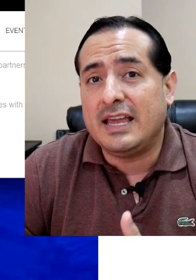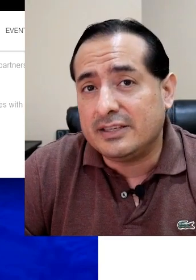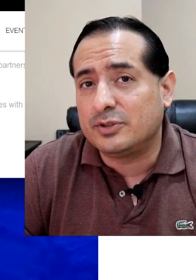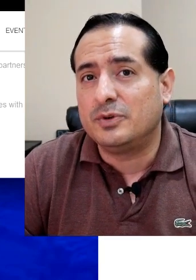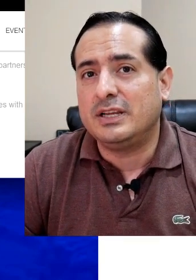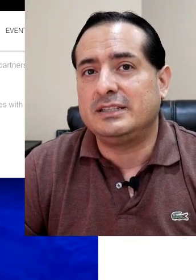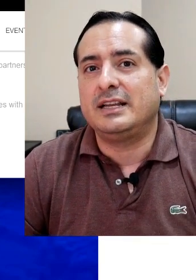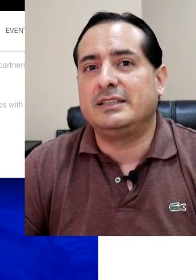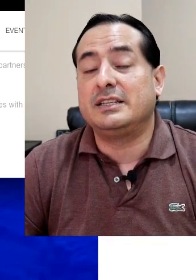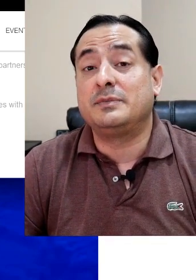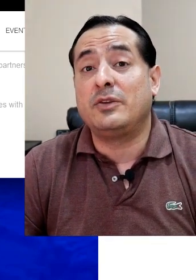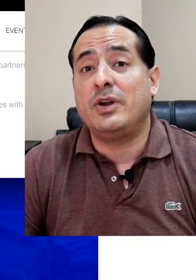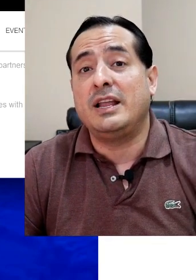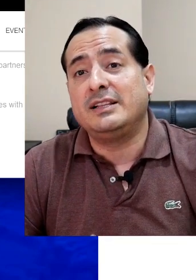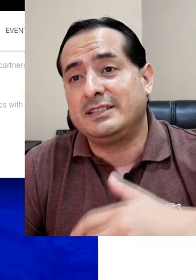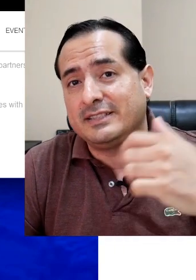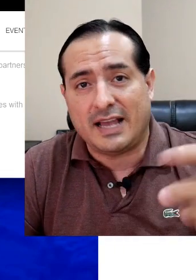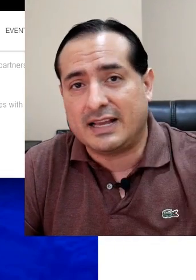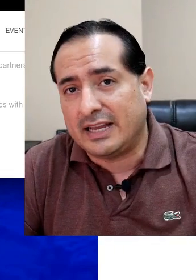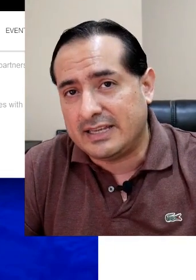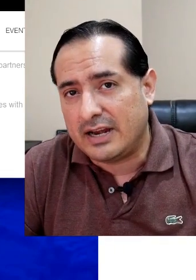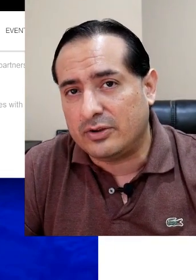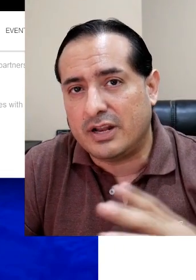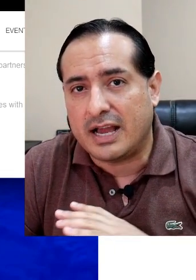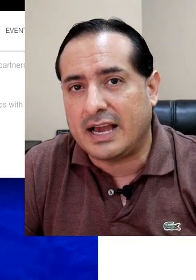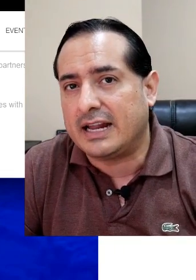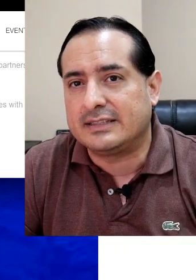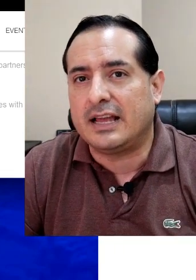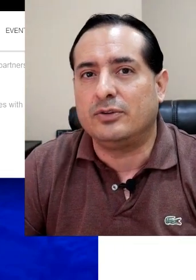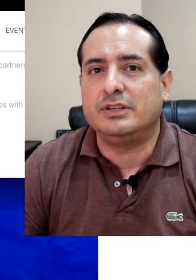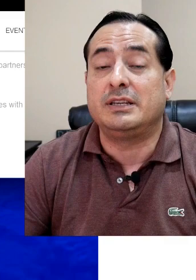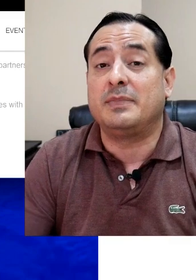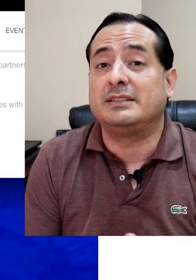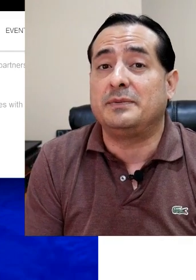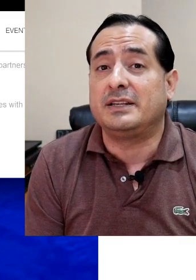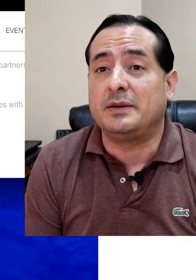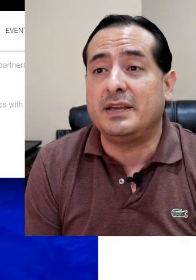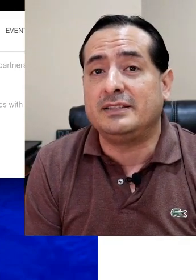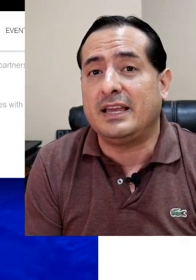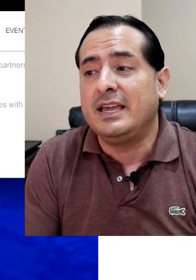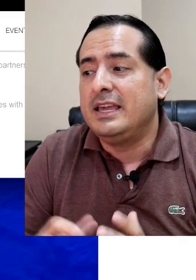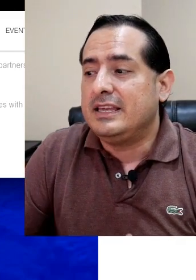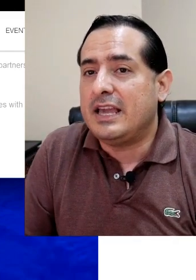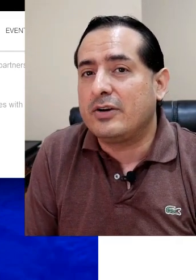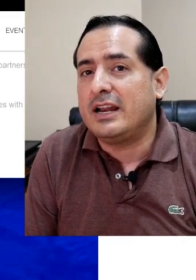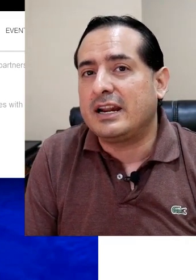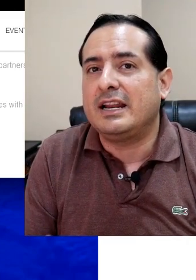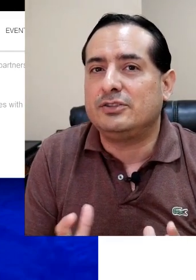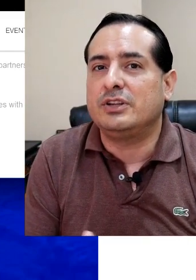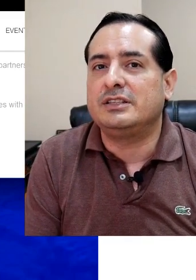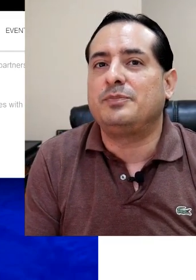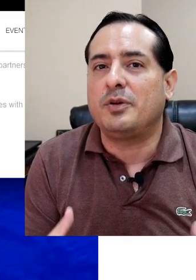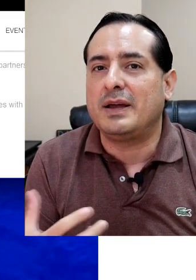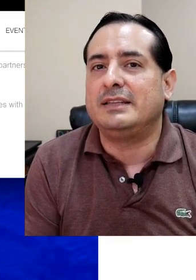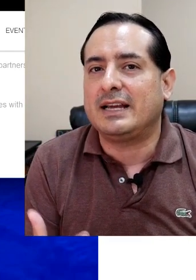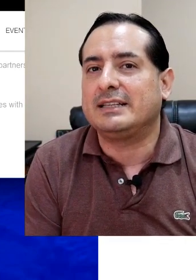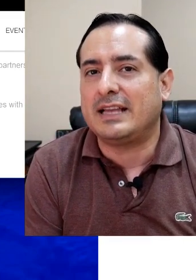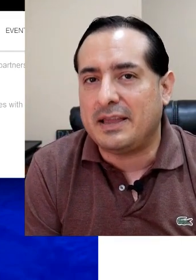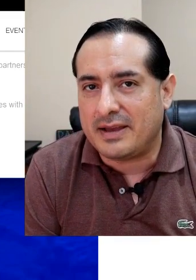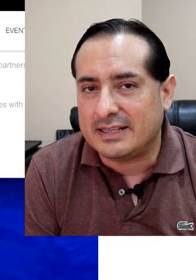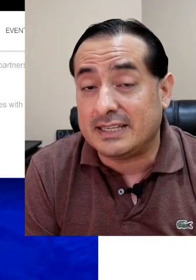esto molesta andrés manuel saca ya lo de la carta lo dice más abiertamente y aunque las relaciones diplomáticas